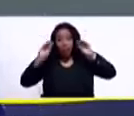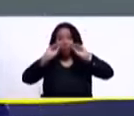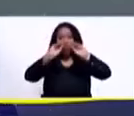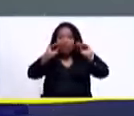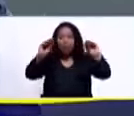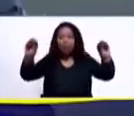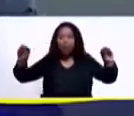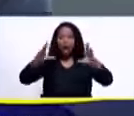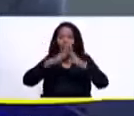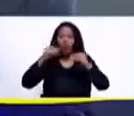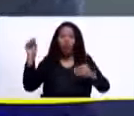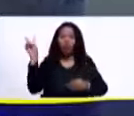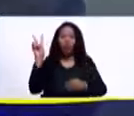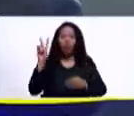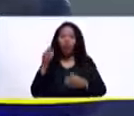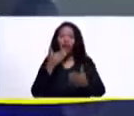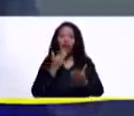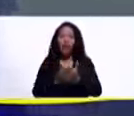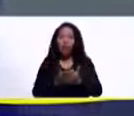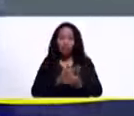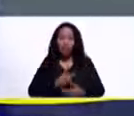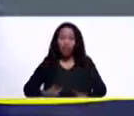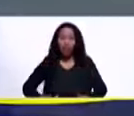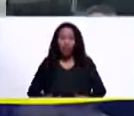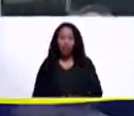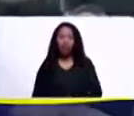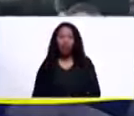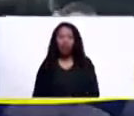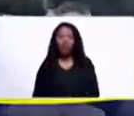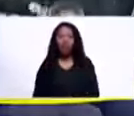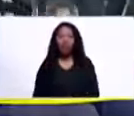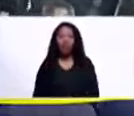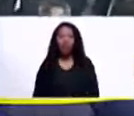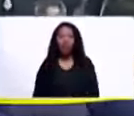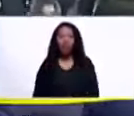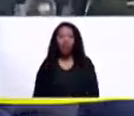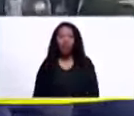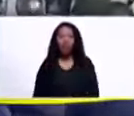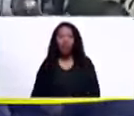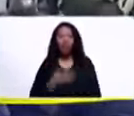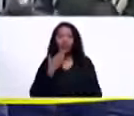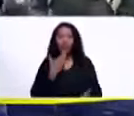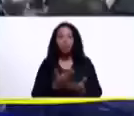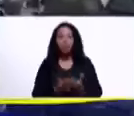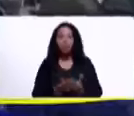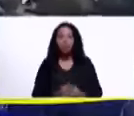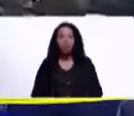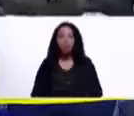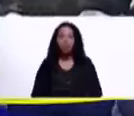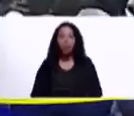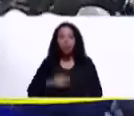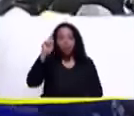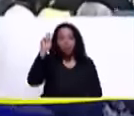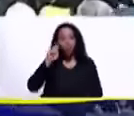a todo el país. Muchas gracias, presidente. Gracias, diputado